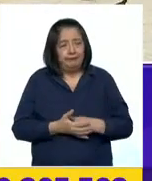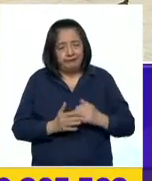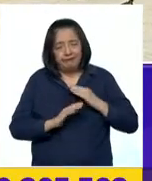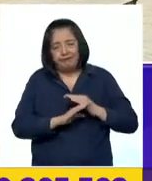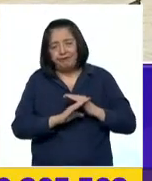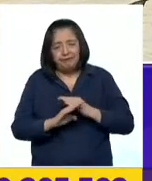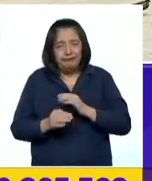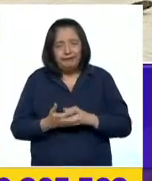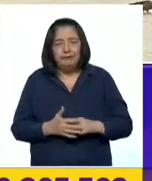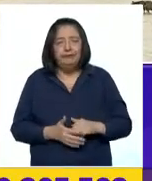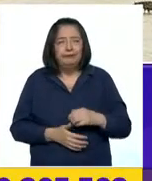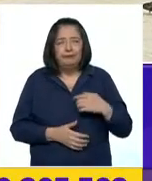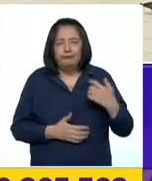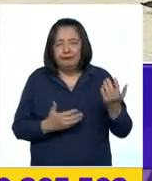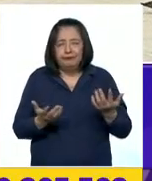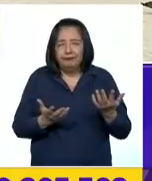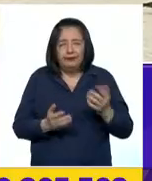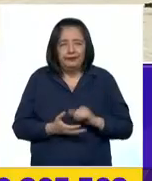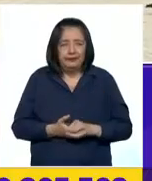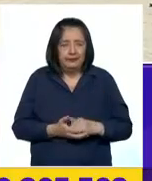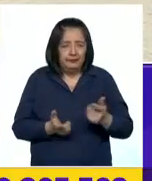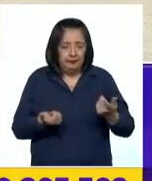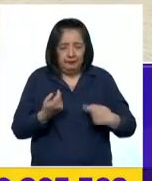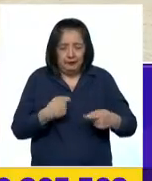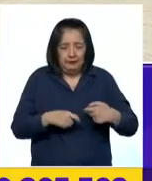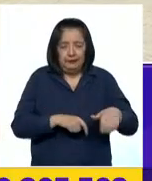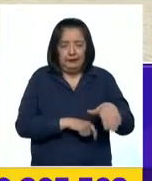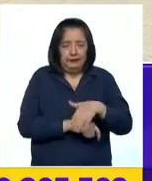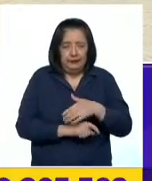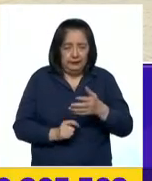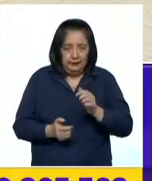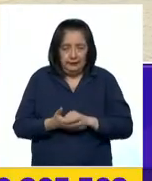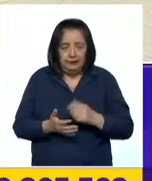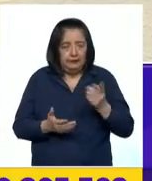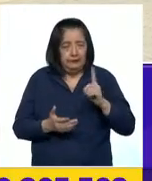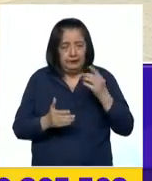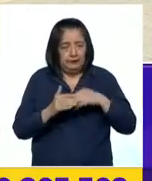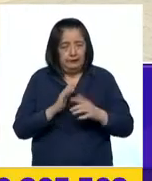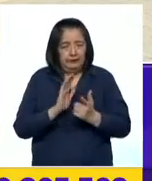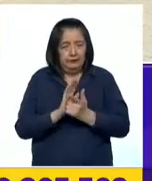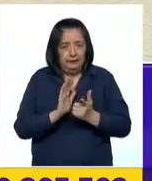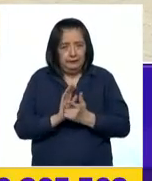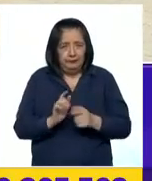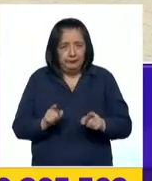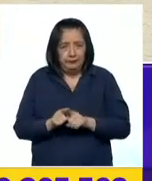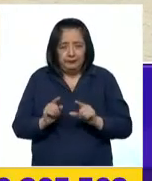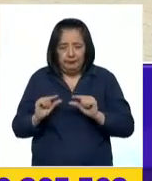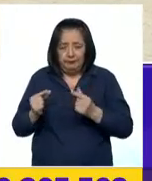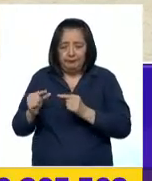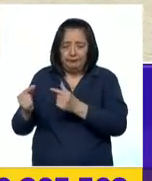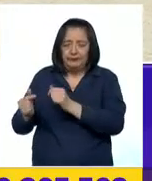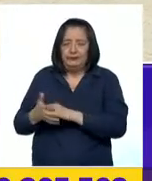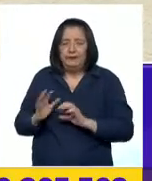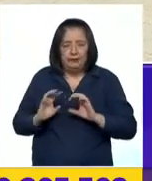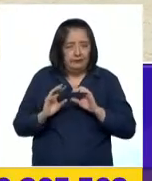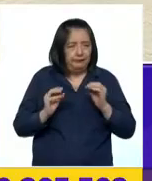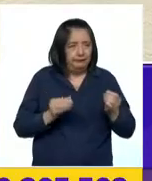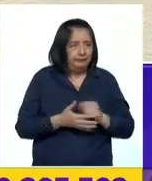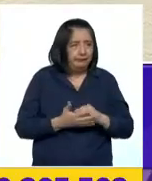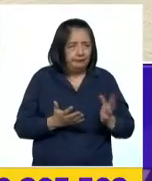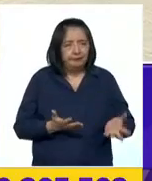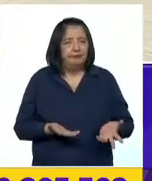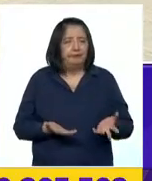contra no solamente comerciantes informales, sino estamos luchando contra bandas, una organización